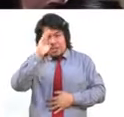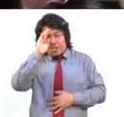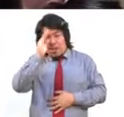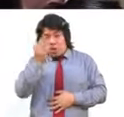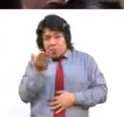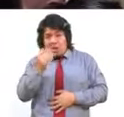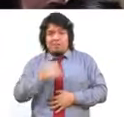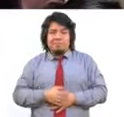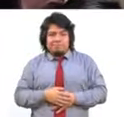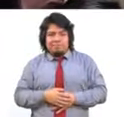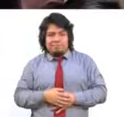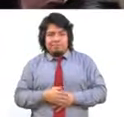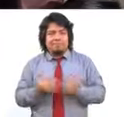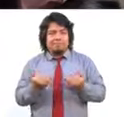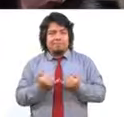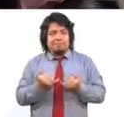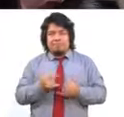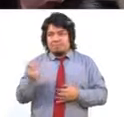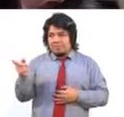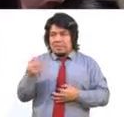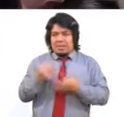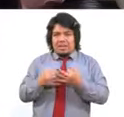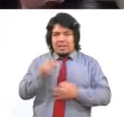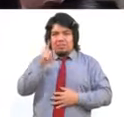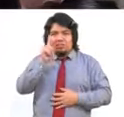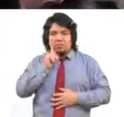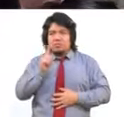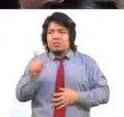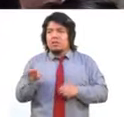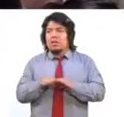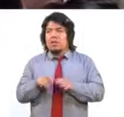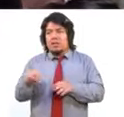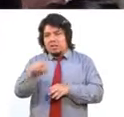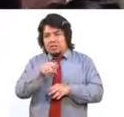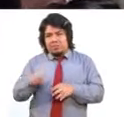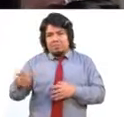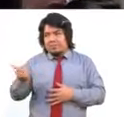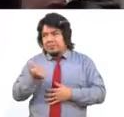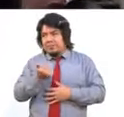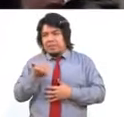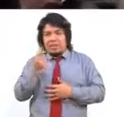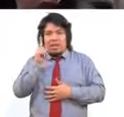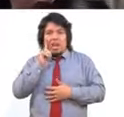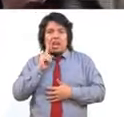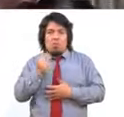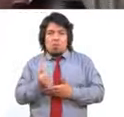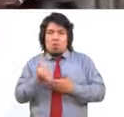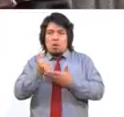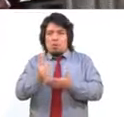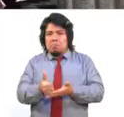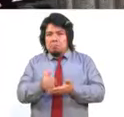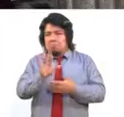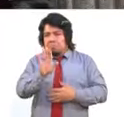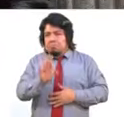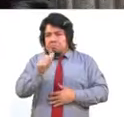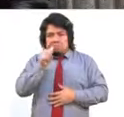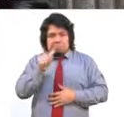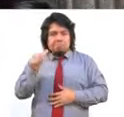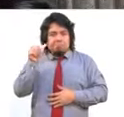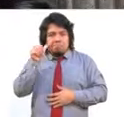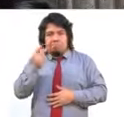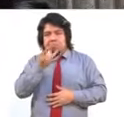marchas y preguntarle también a la fiscal, aprovechando, ¿qué apoyo le han dado a esta chica? Bueno, al parecer vimos ayer que nos mandaron un